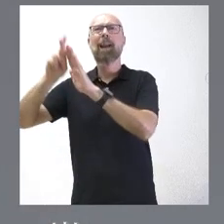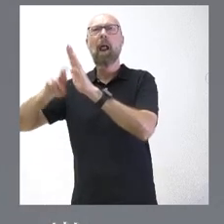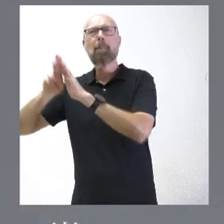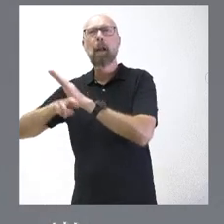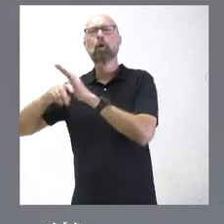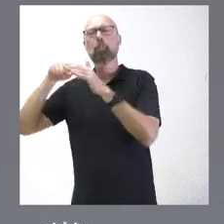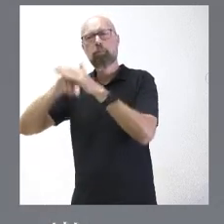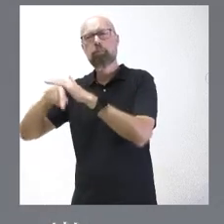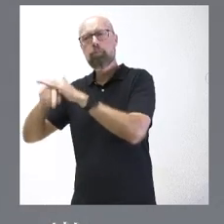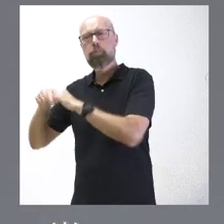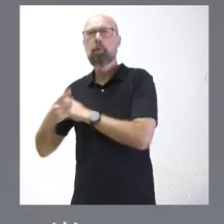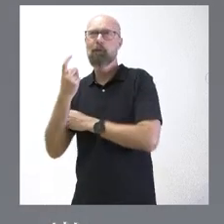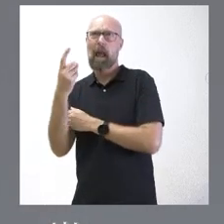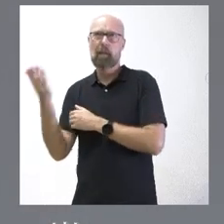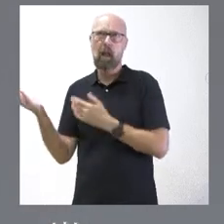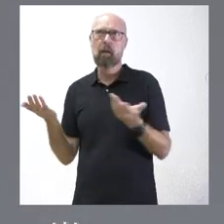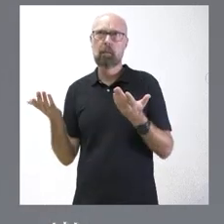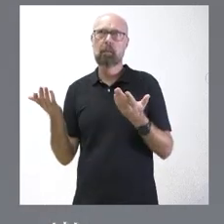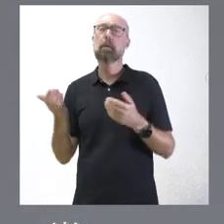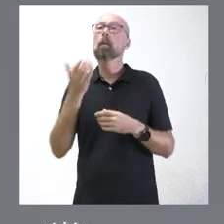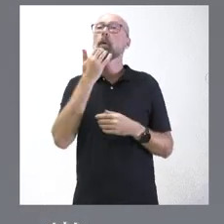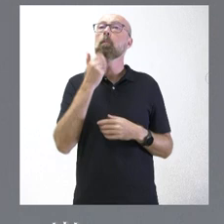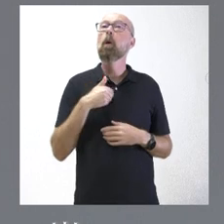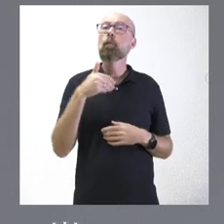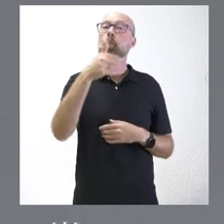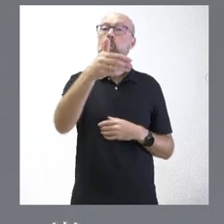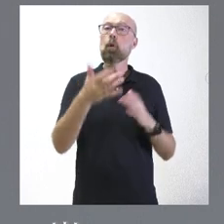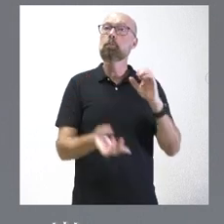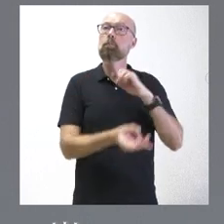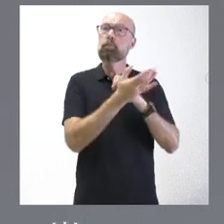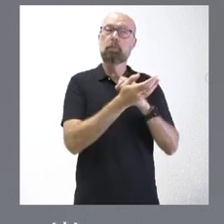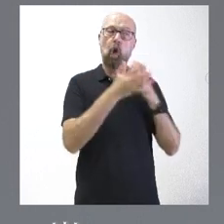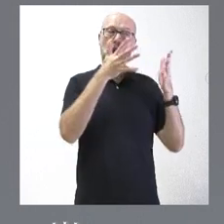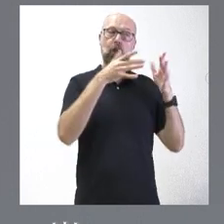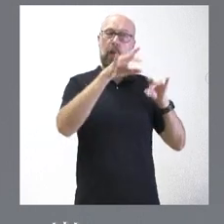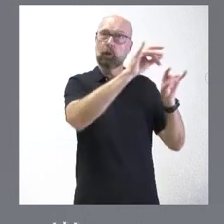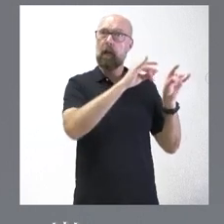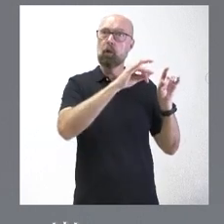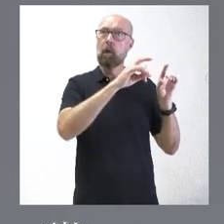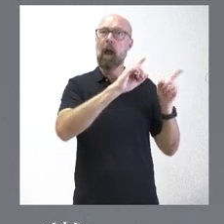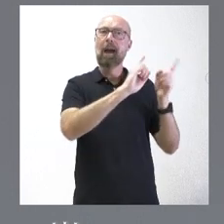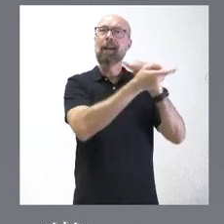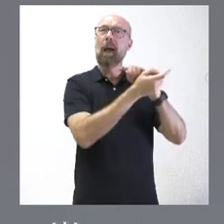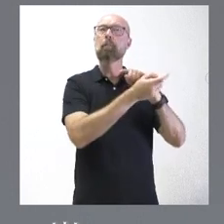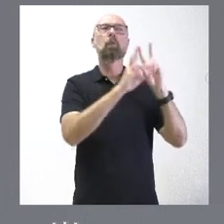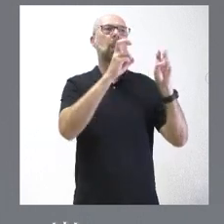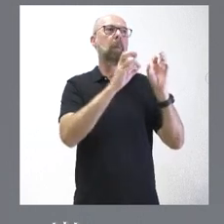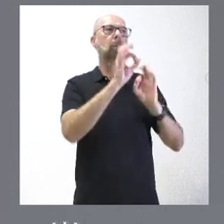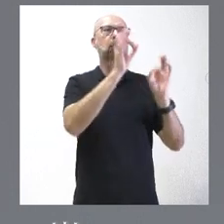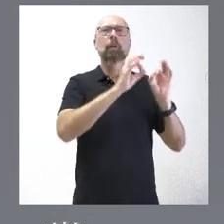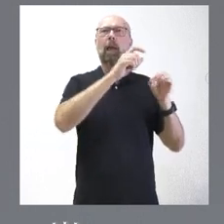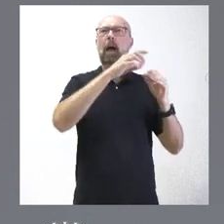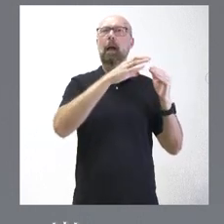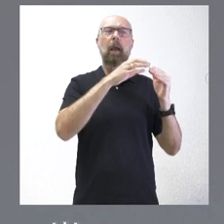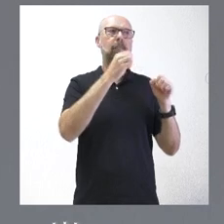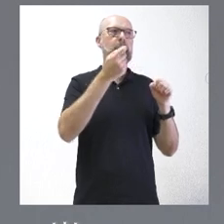que la desarrollan de manera que en el momento que haya un cambio en el consejo territorial sobre los ratios o sobre otros aspectos estos